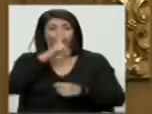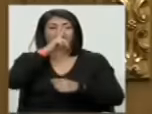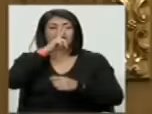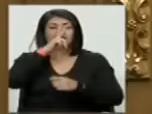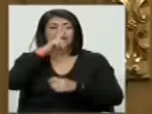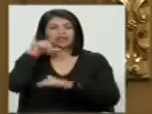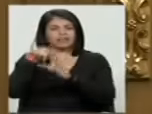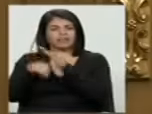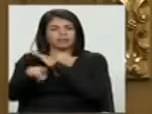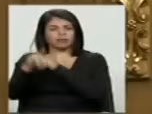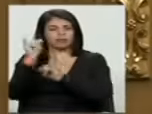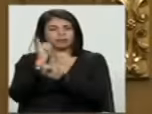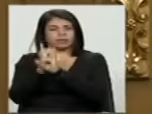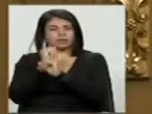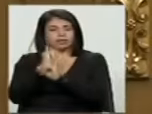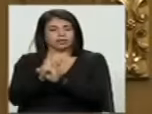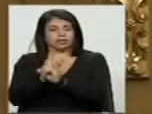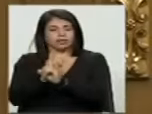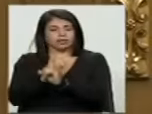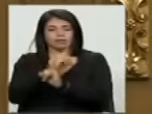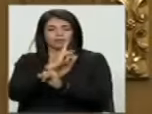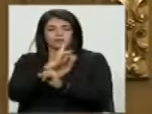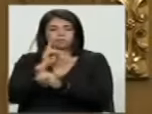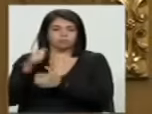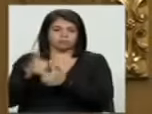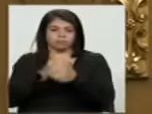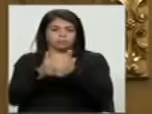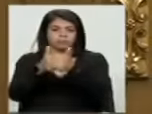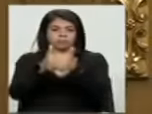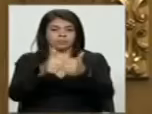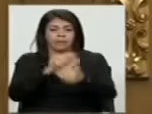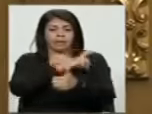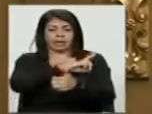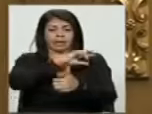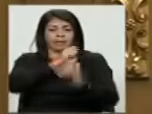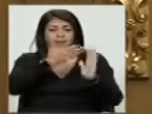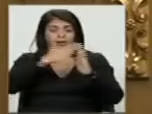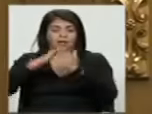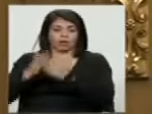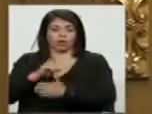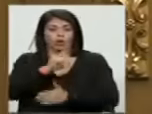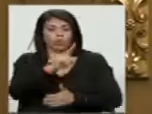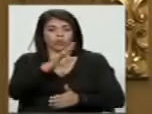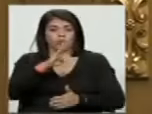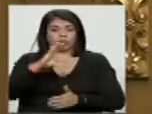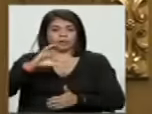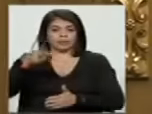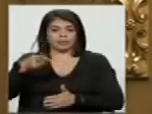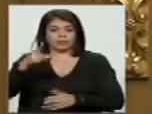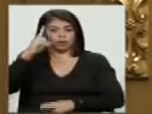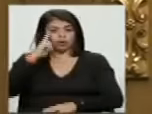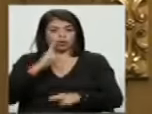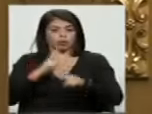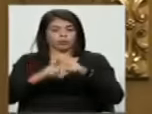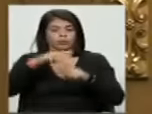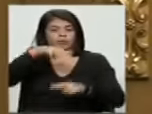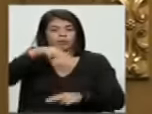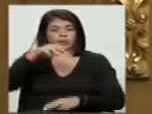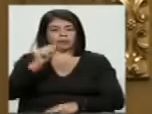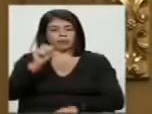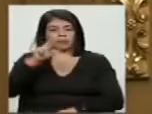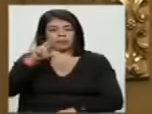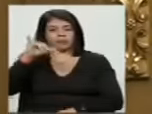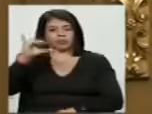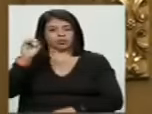ciberfascismo. Se llamó a perseguir a la jefa de comunidad, a la jefa de UVC. Honor a Marjorie Bielma. ¡Que viva Marjorie